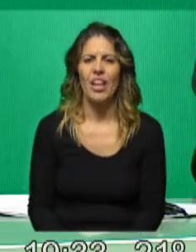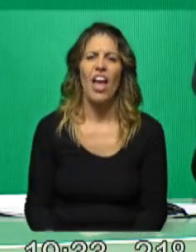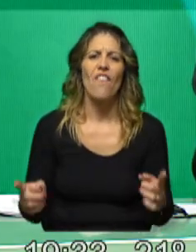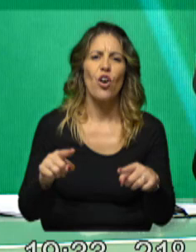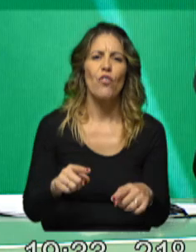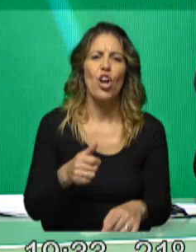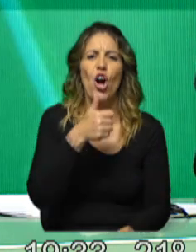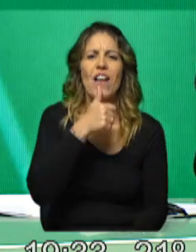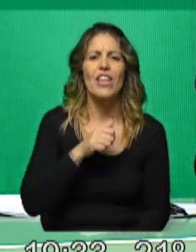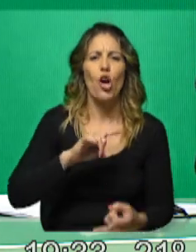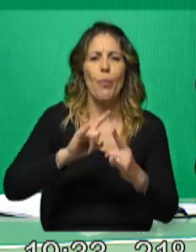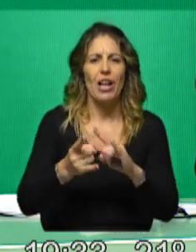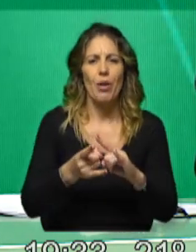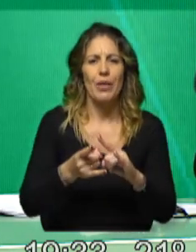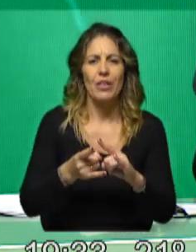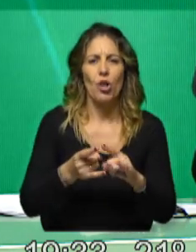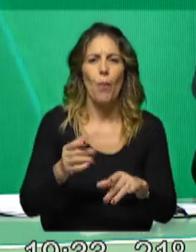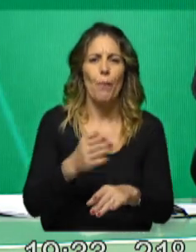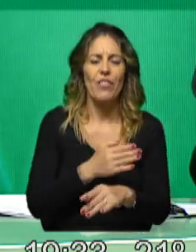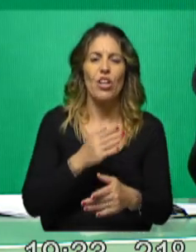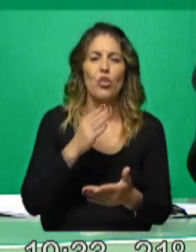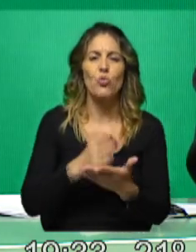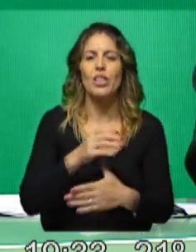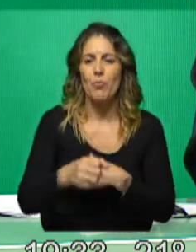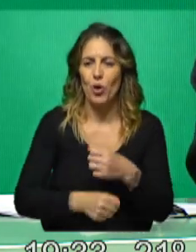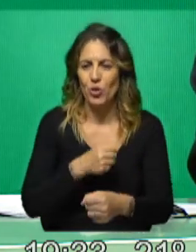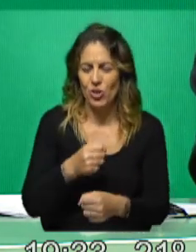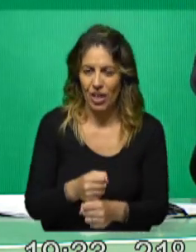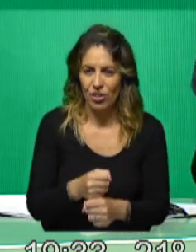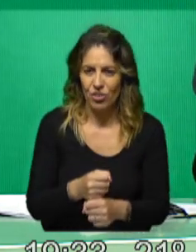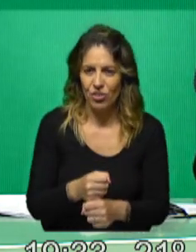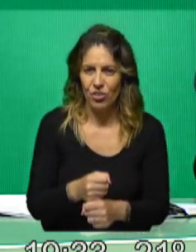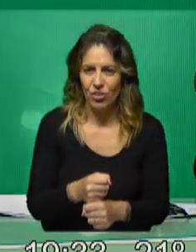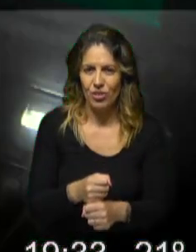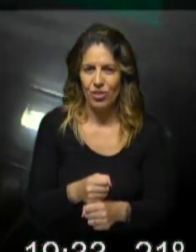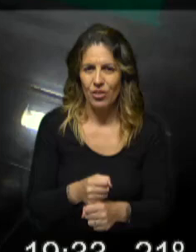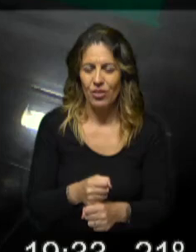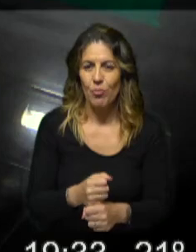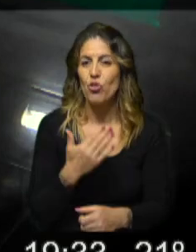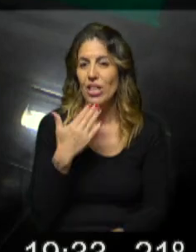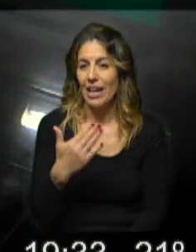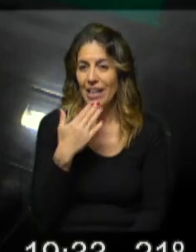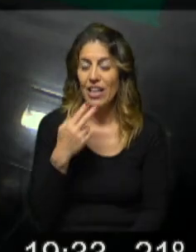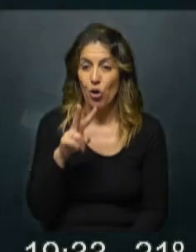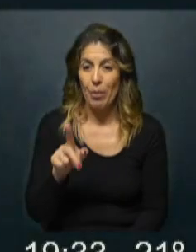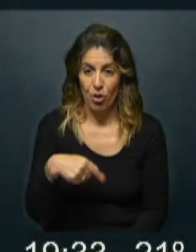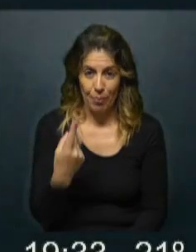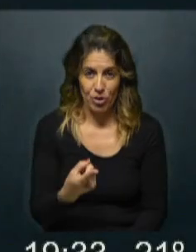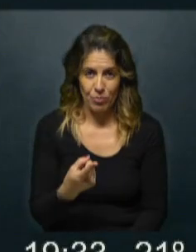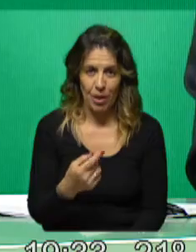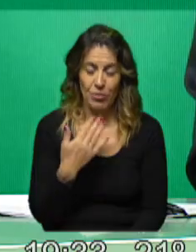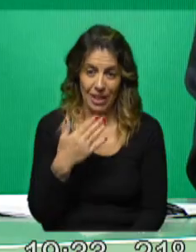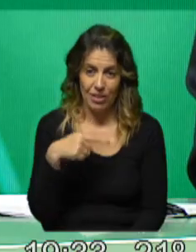parlamento previo a los bloques de los últimos años me animo a decir Este si uno esto con con anécdotas de otros tiempos Gracias Eduardo y hasta la próxima muchas gracias a ustedes